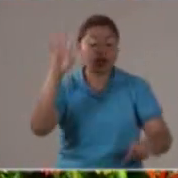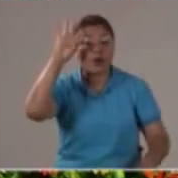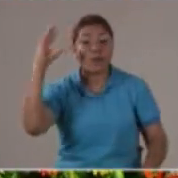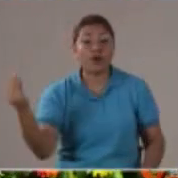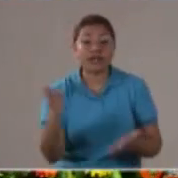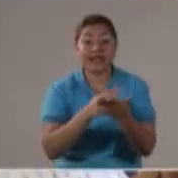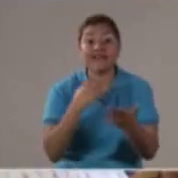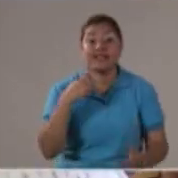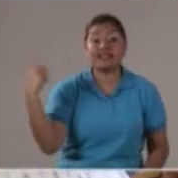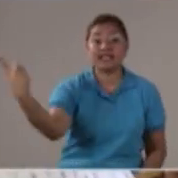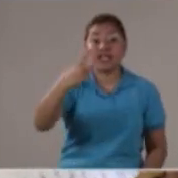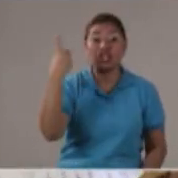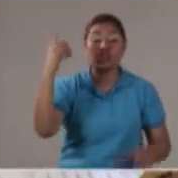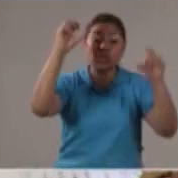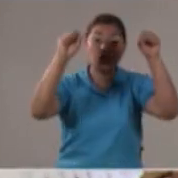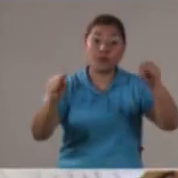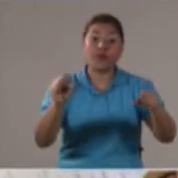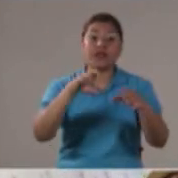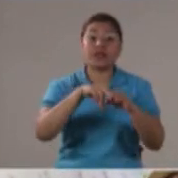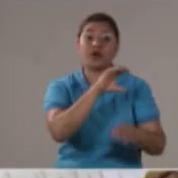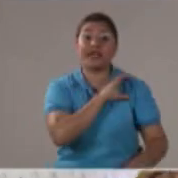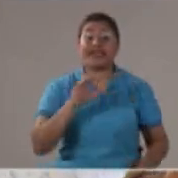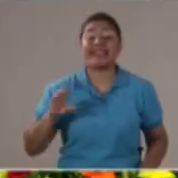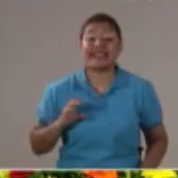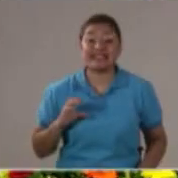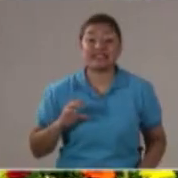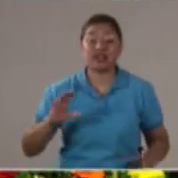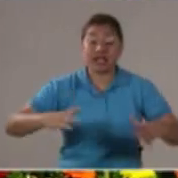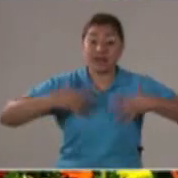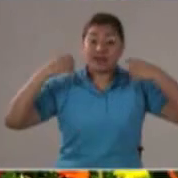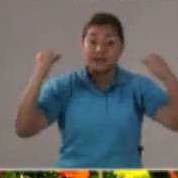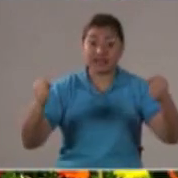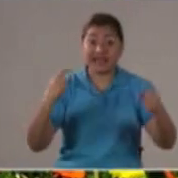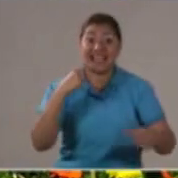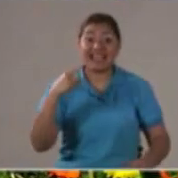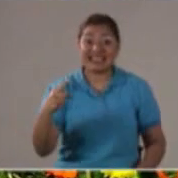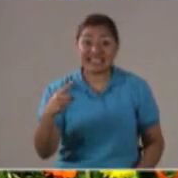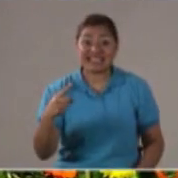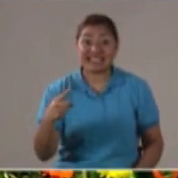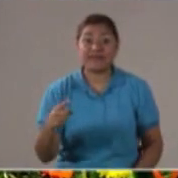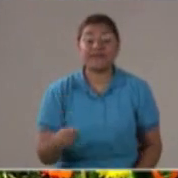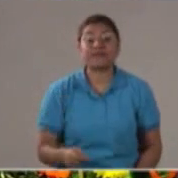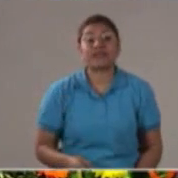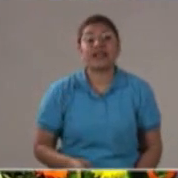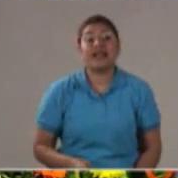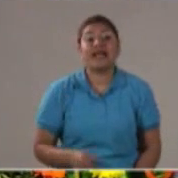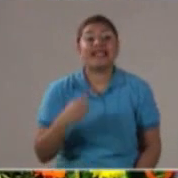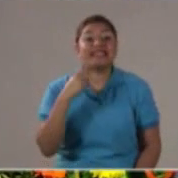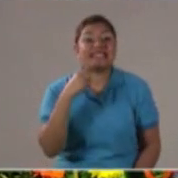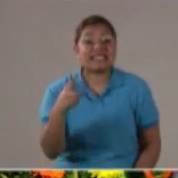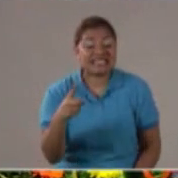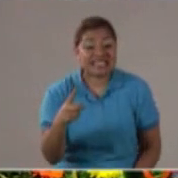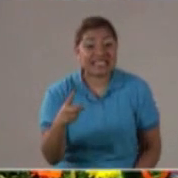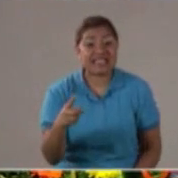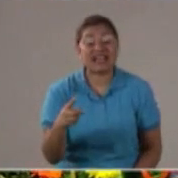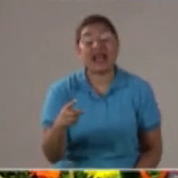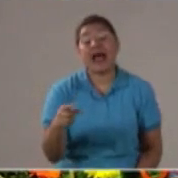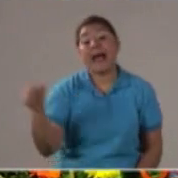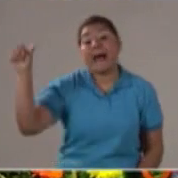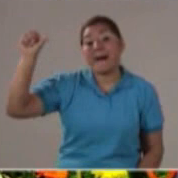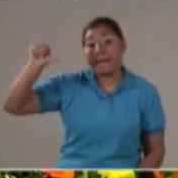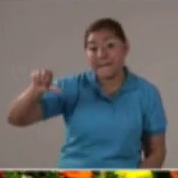fortalece. Decir esas cosas vienen a ser una especie de mal guión decir. Mal